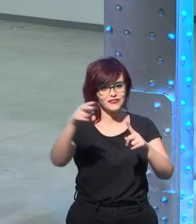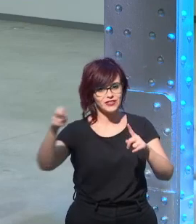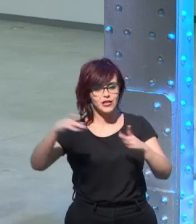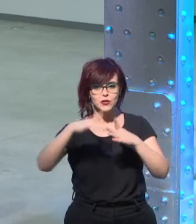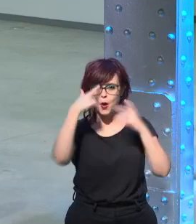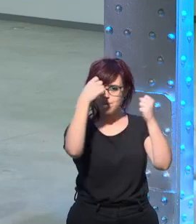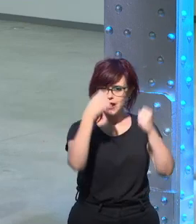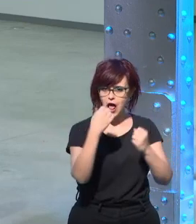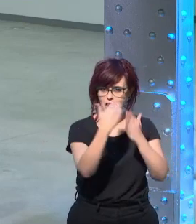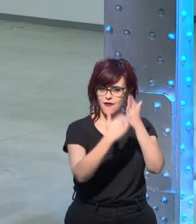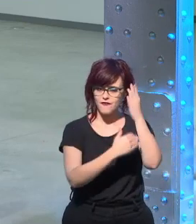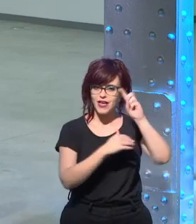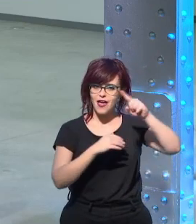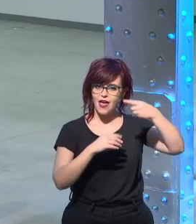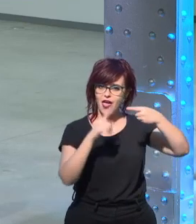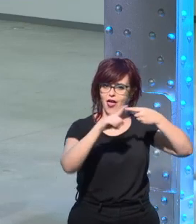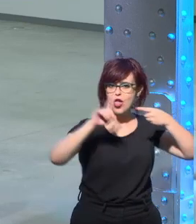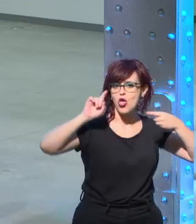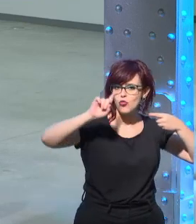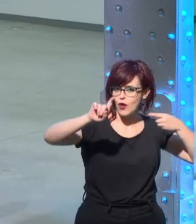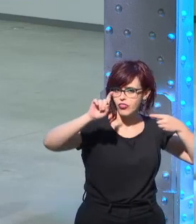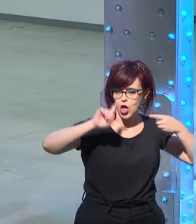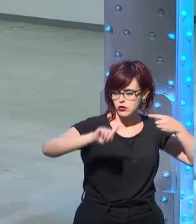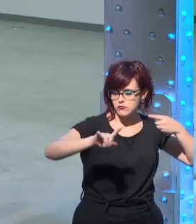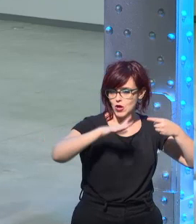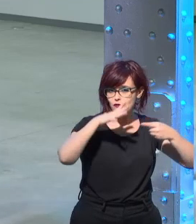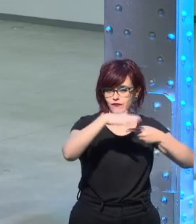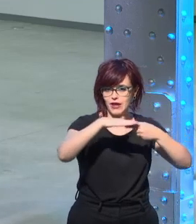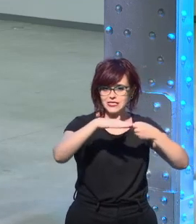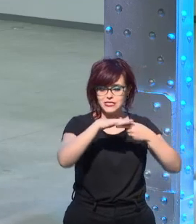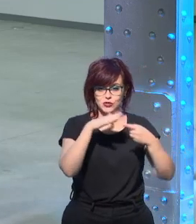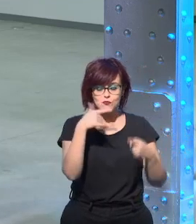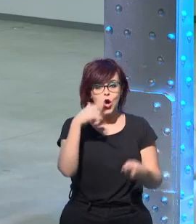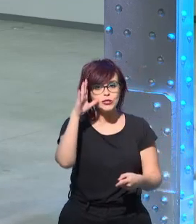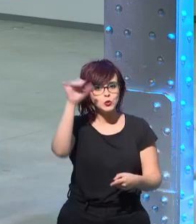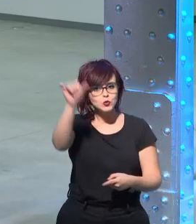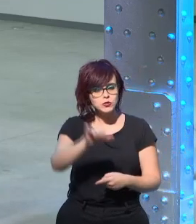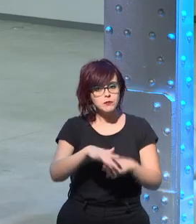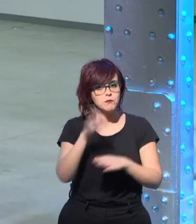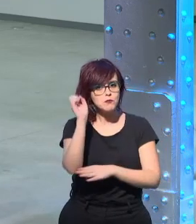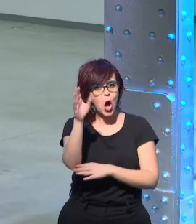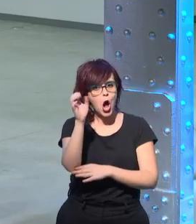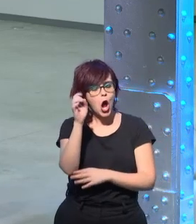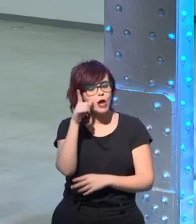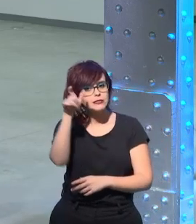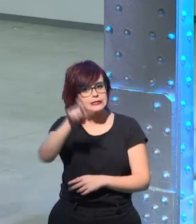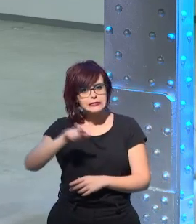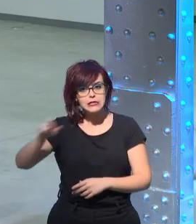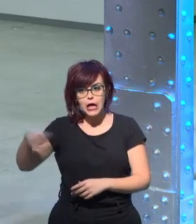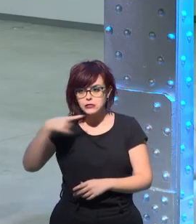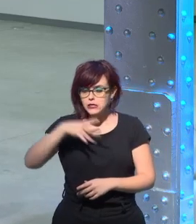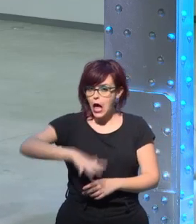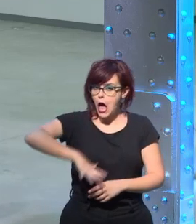3 pilares básicos: educación, que es la madre del cordero. Según estoy escuchando a estos 2 ponentes, digo, Dios